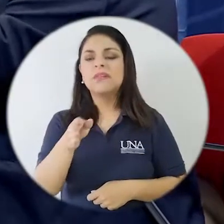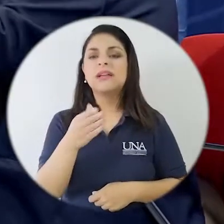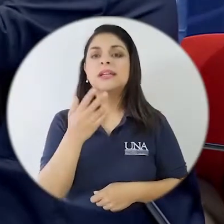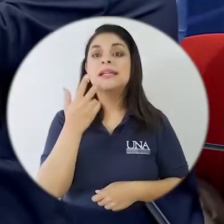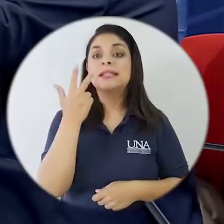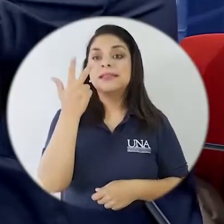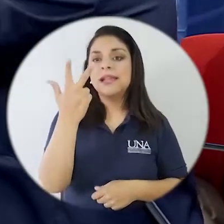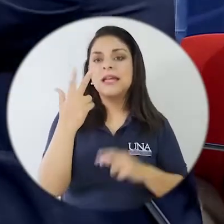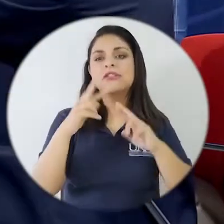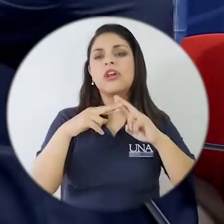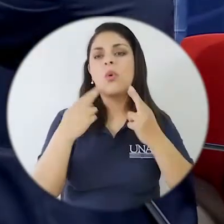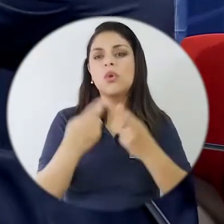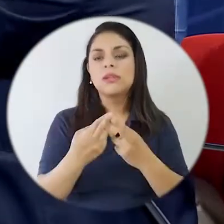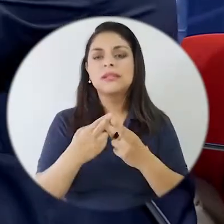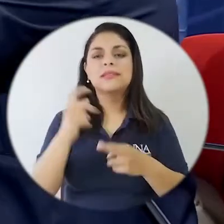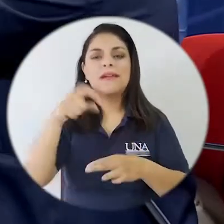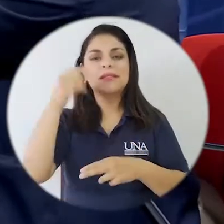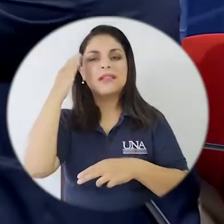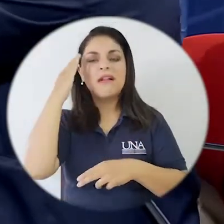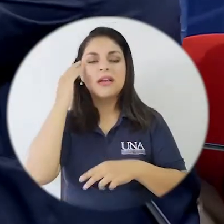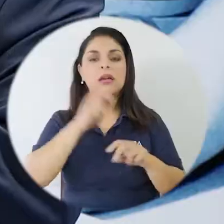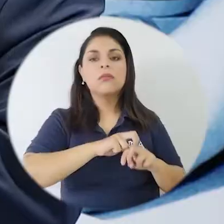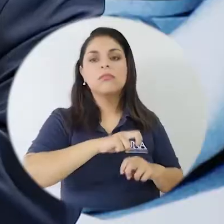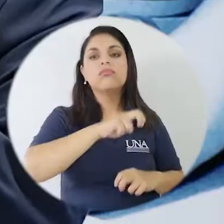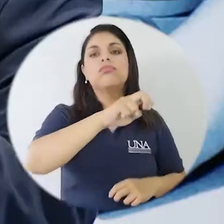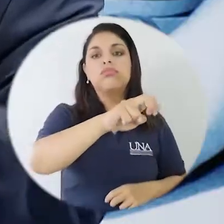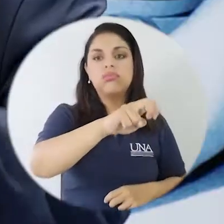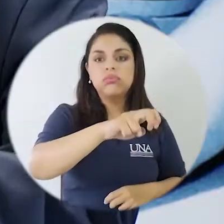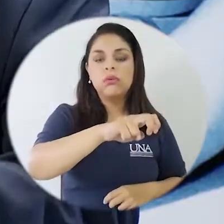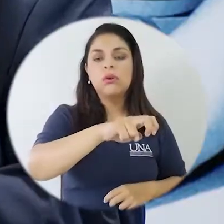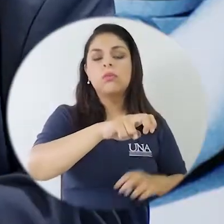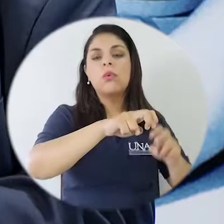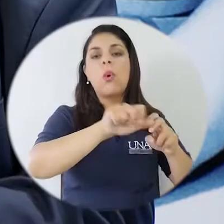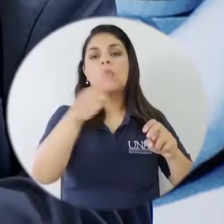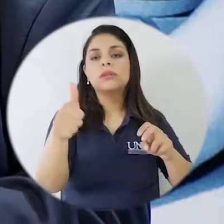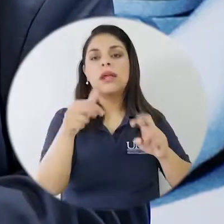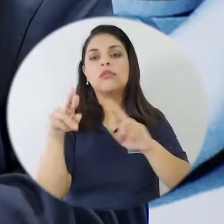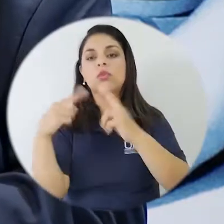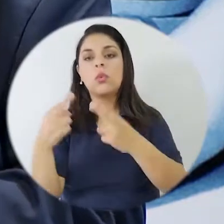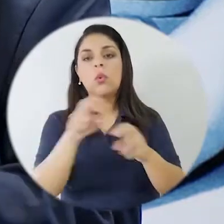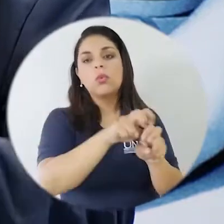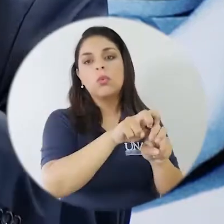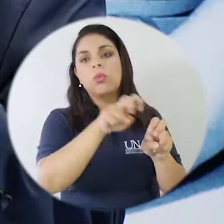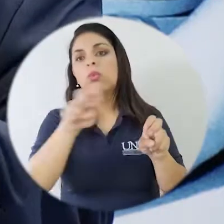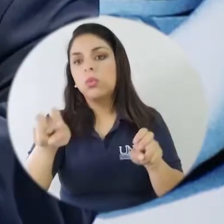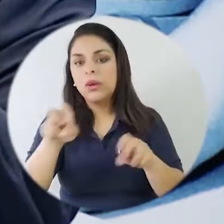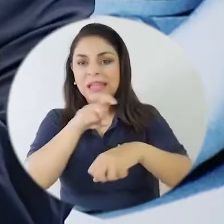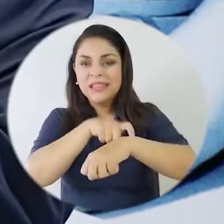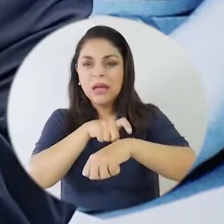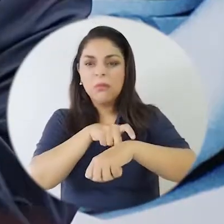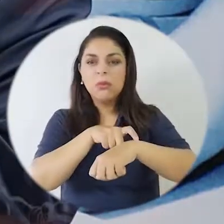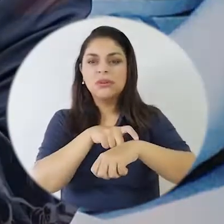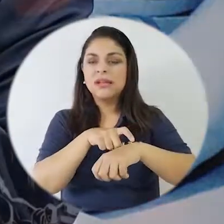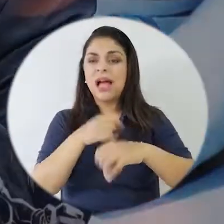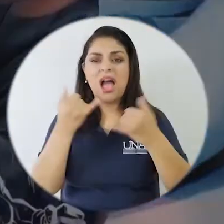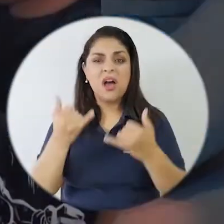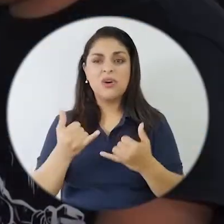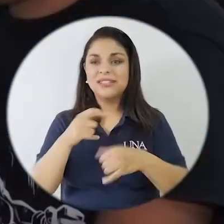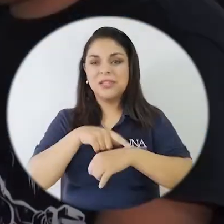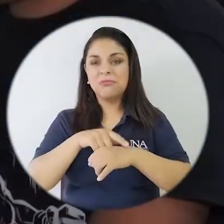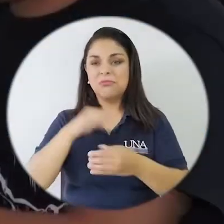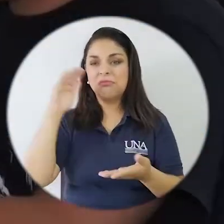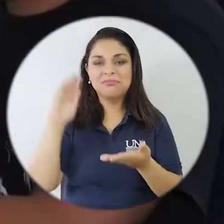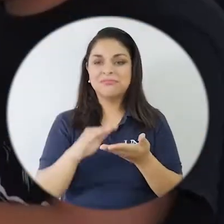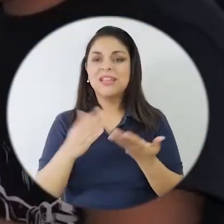que contar tiempos de desplazamiento entre una reunión y otra. Hoy estos tiempos se han reducido y